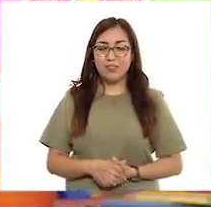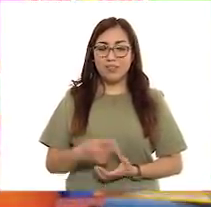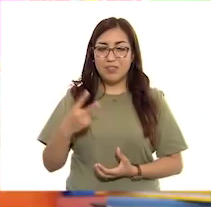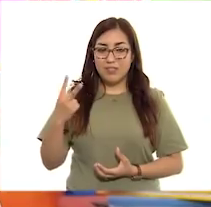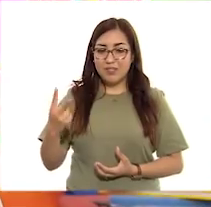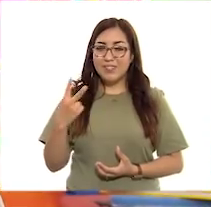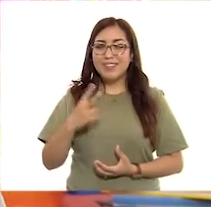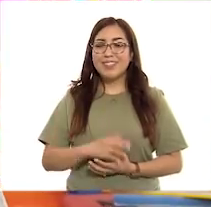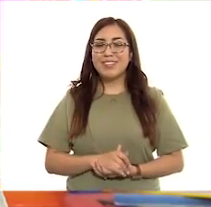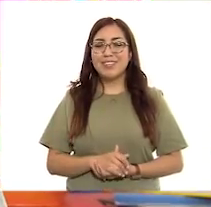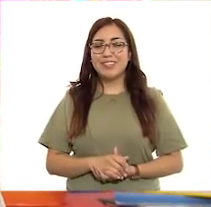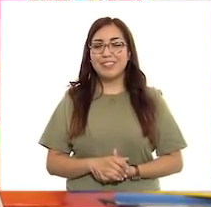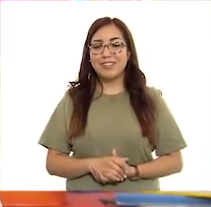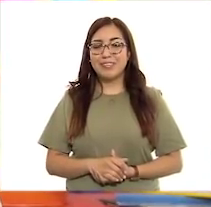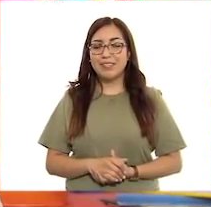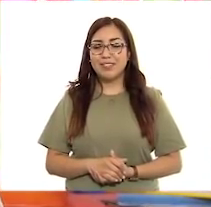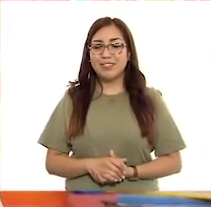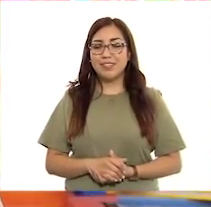dos,